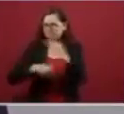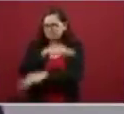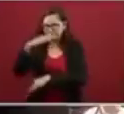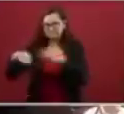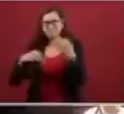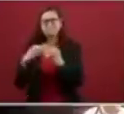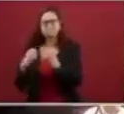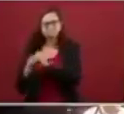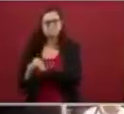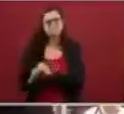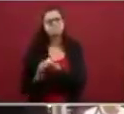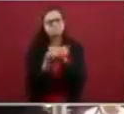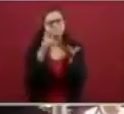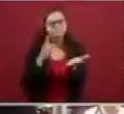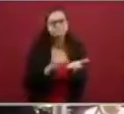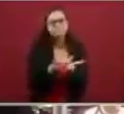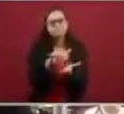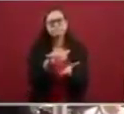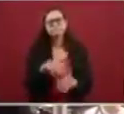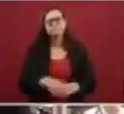mexicanos.